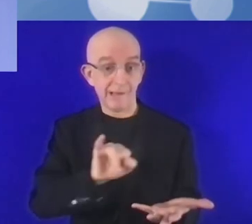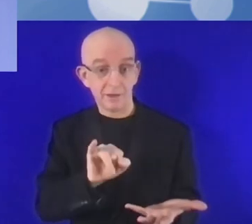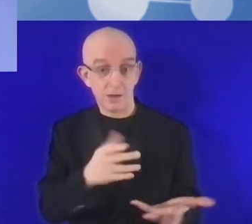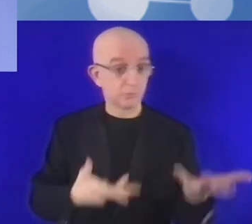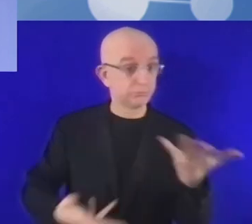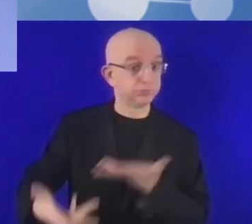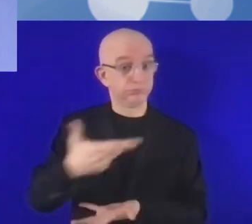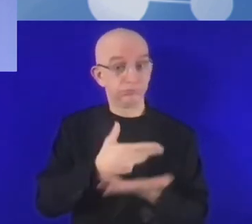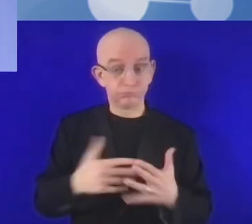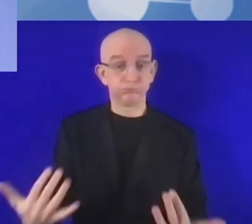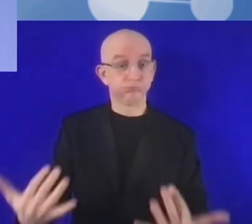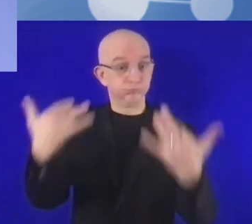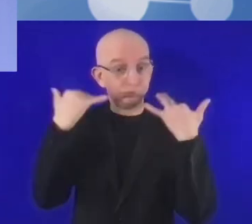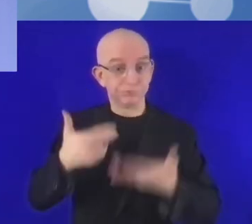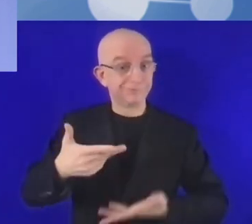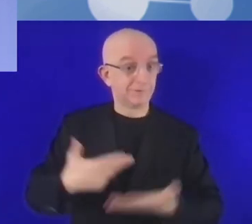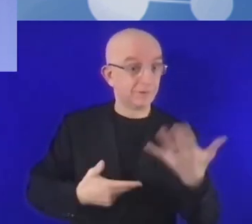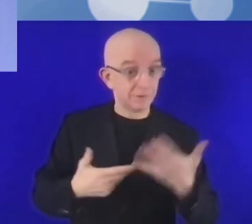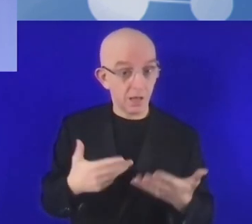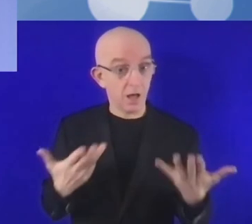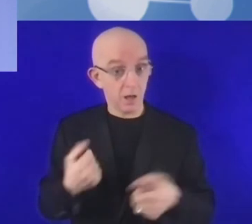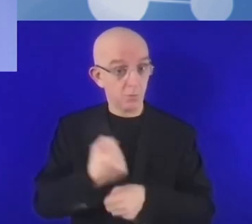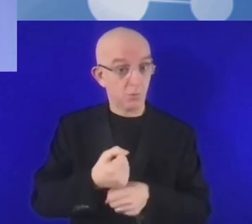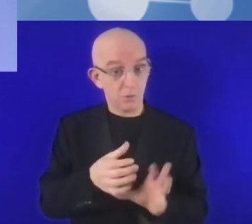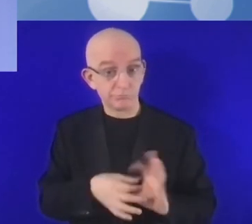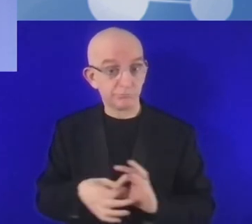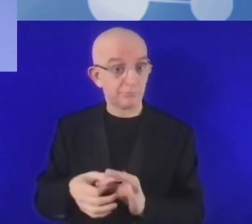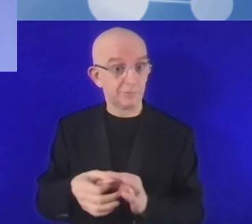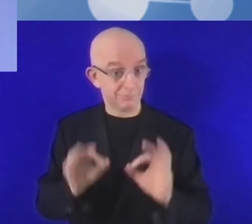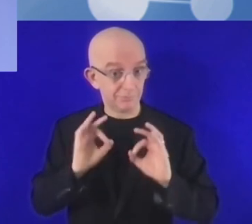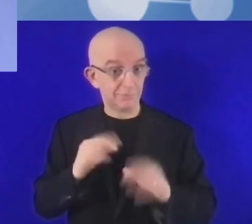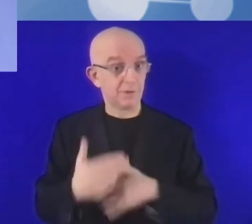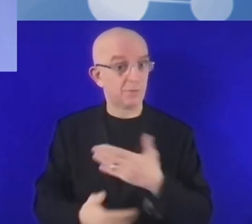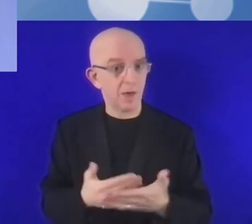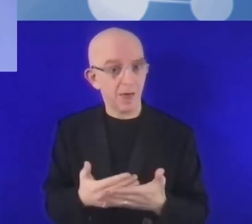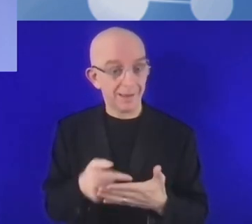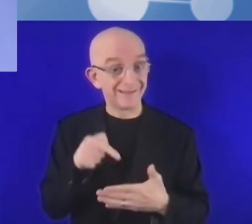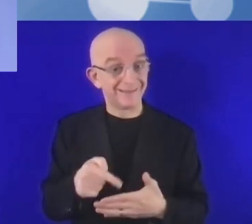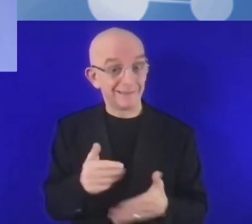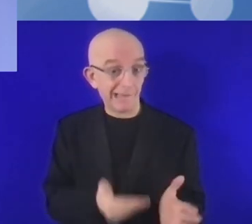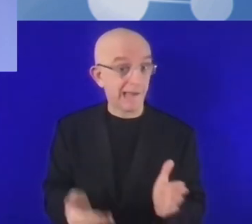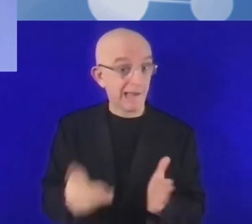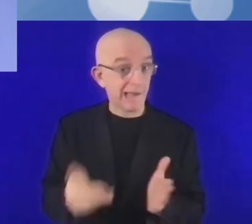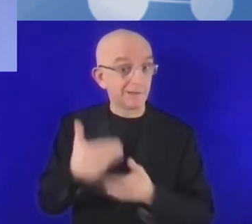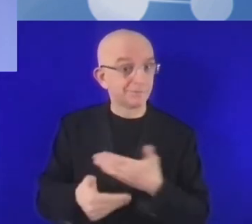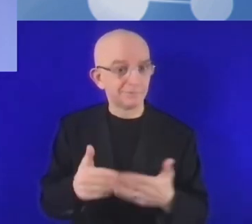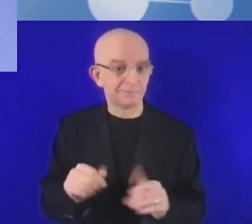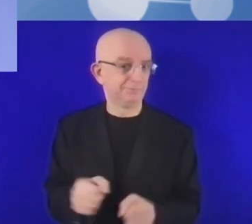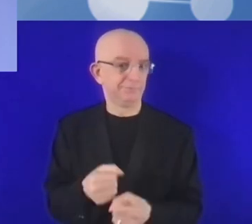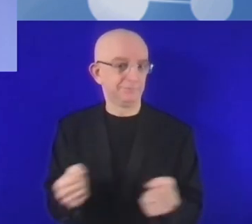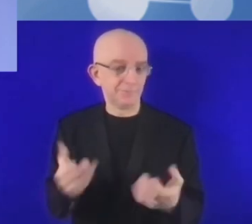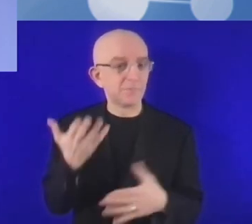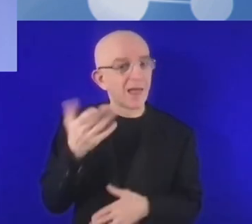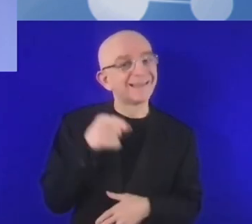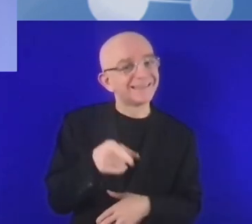los seres humanos en un mundo rodeado de tecnología. Tenemos que subrayarlo. La calidad,